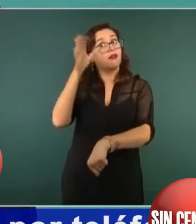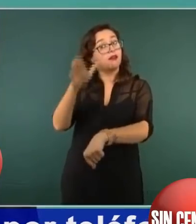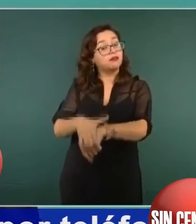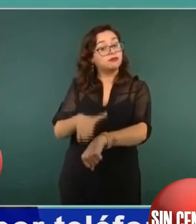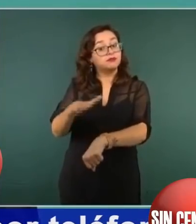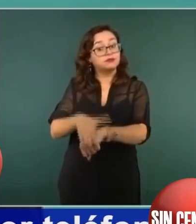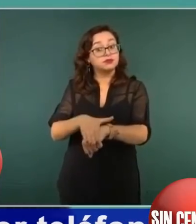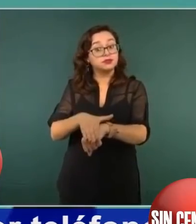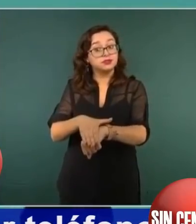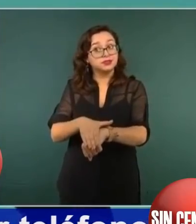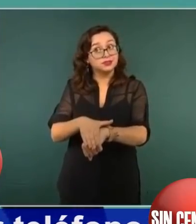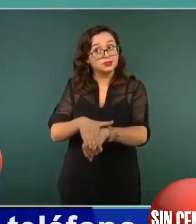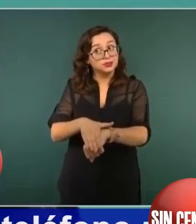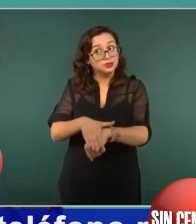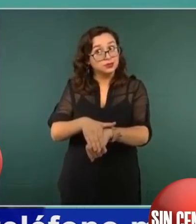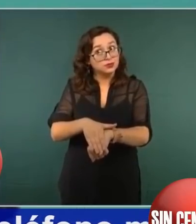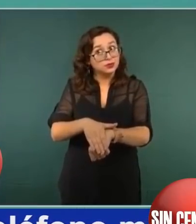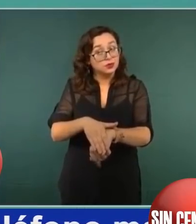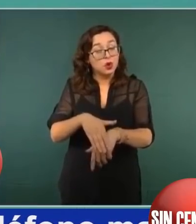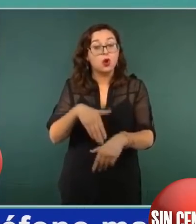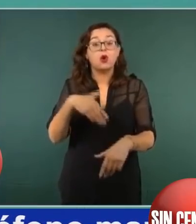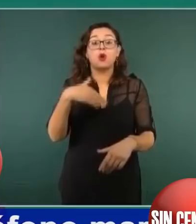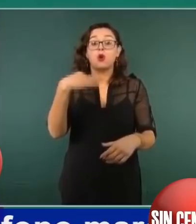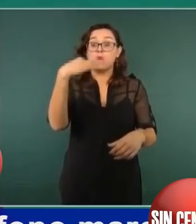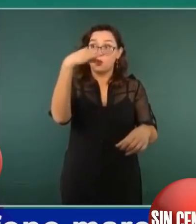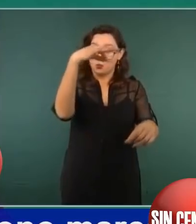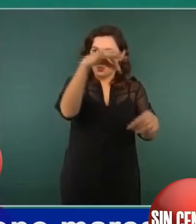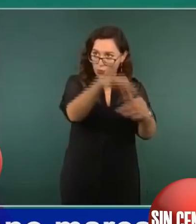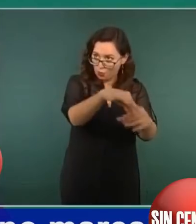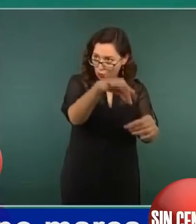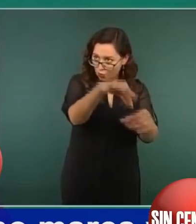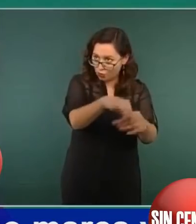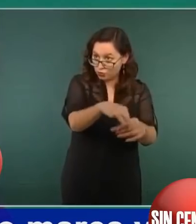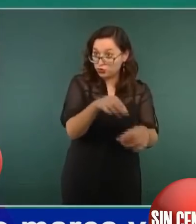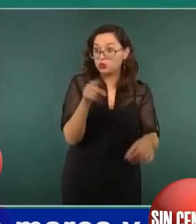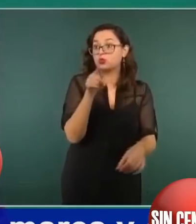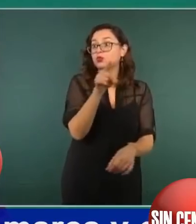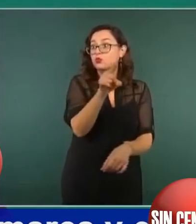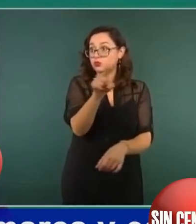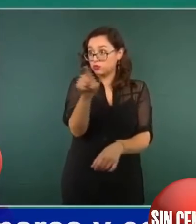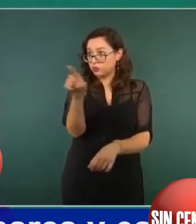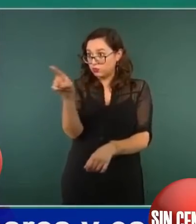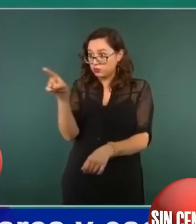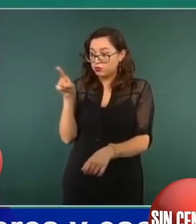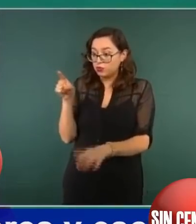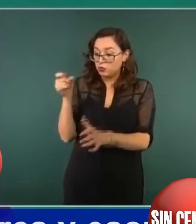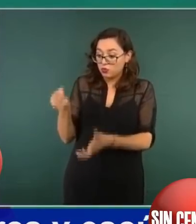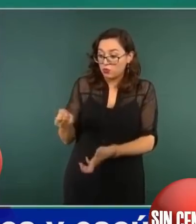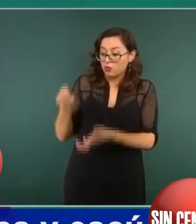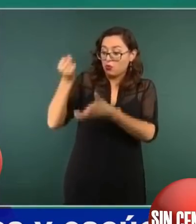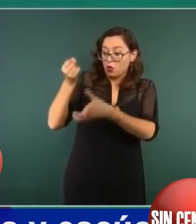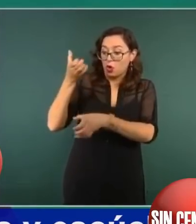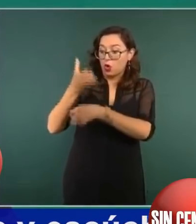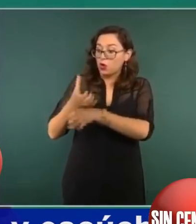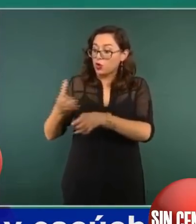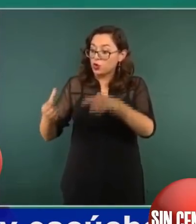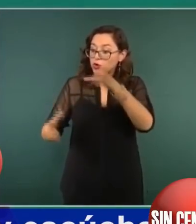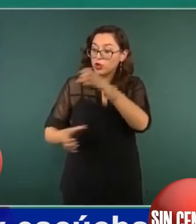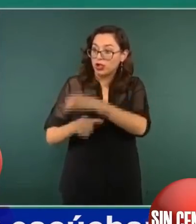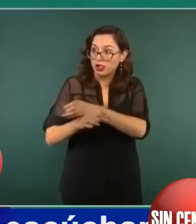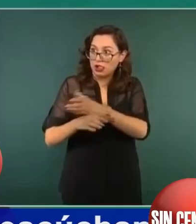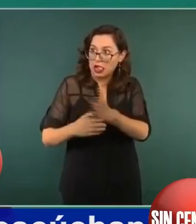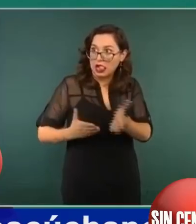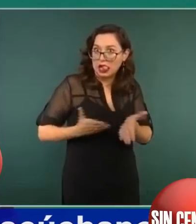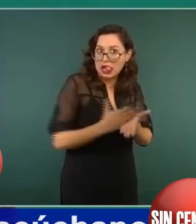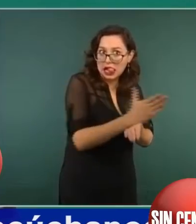El que se meta a usar presupuesto, bienes del gobierno